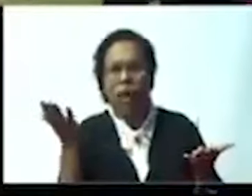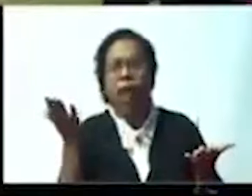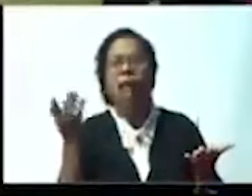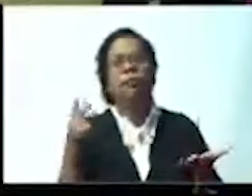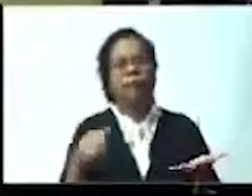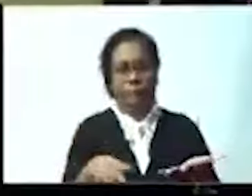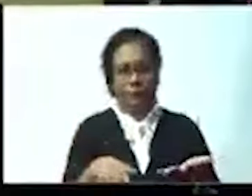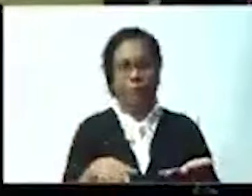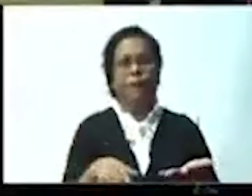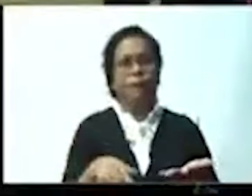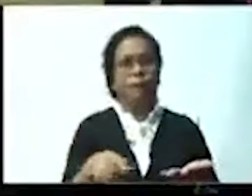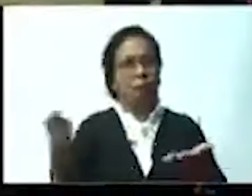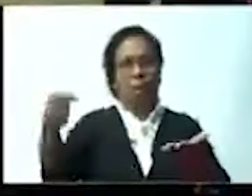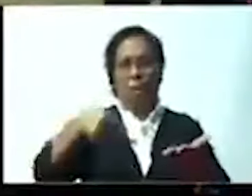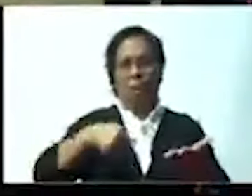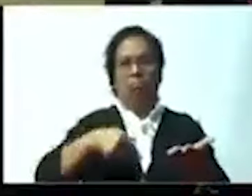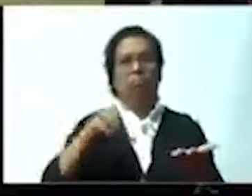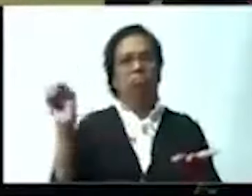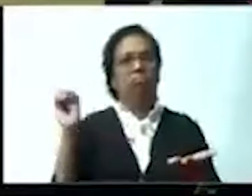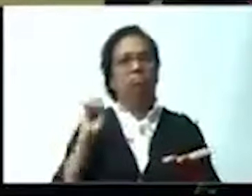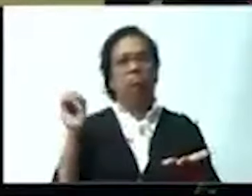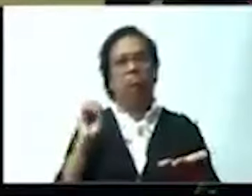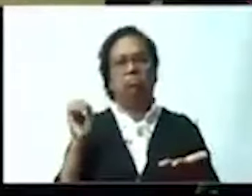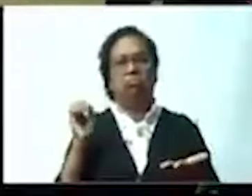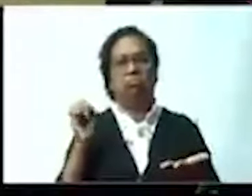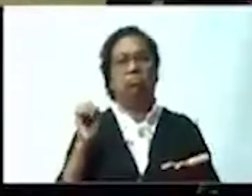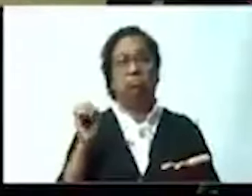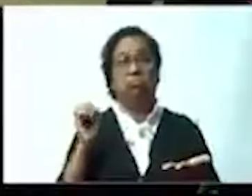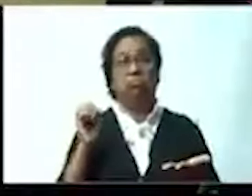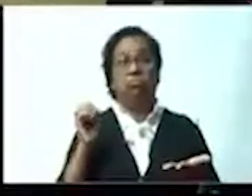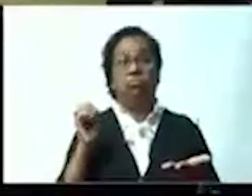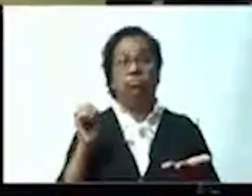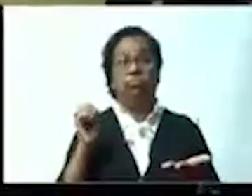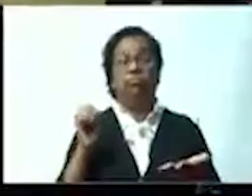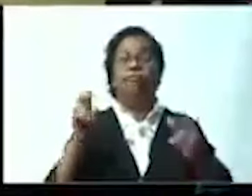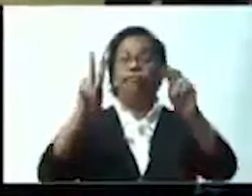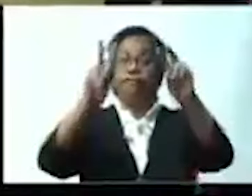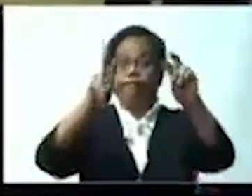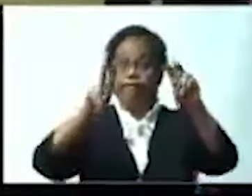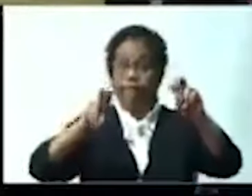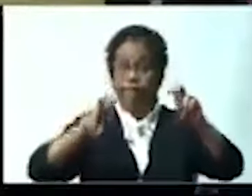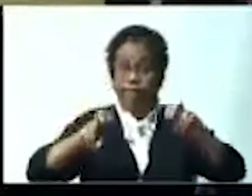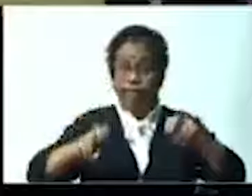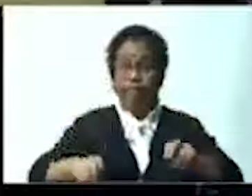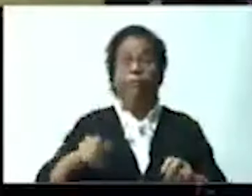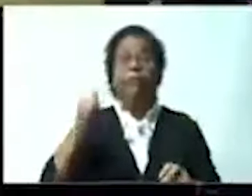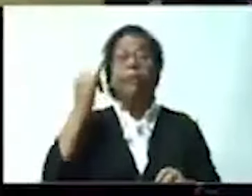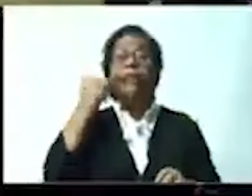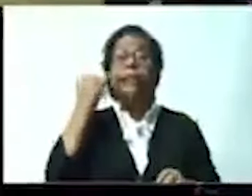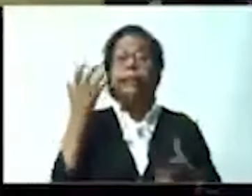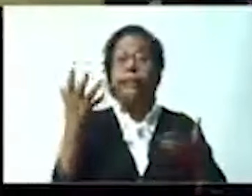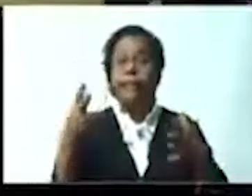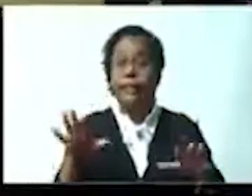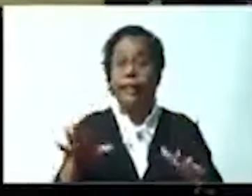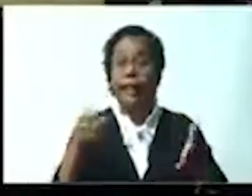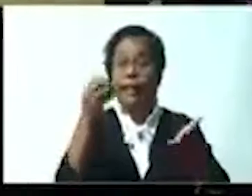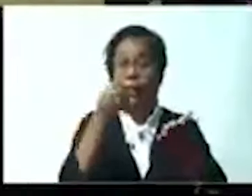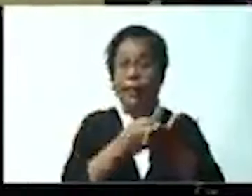demostrar que, y eso hay que investigarlo, si ya se recibió el dinero por adelantado para la reelección,